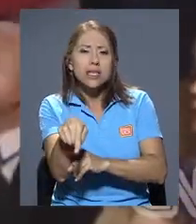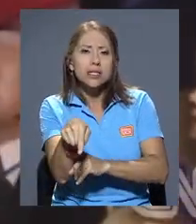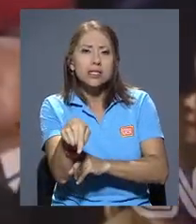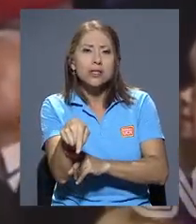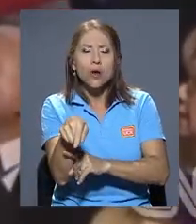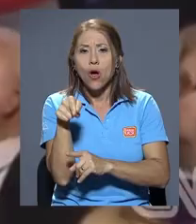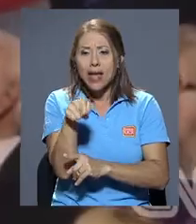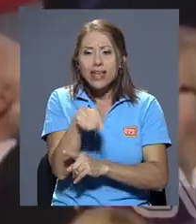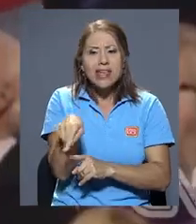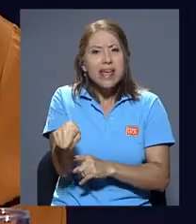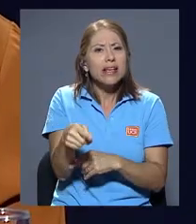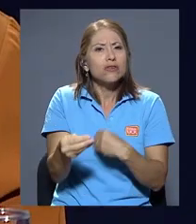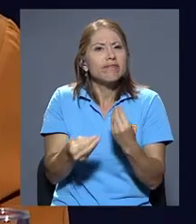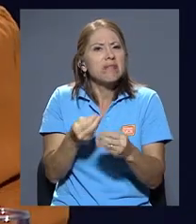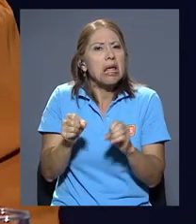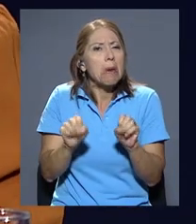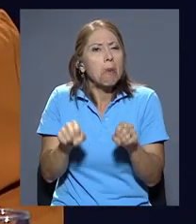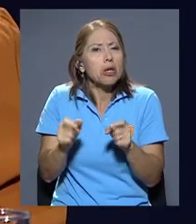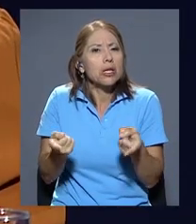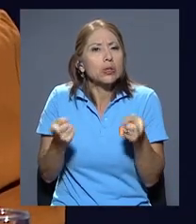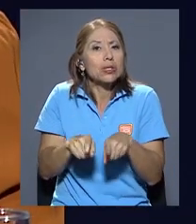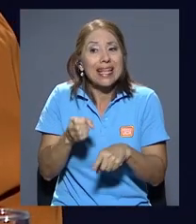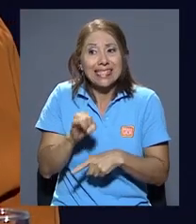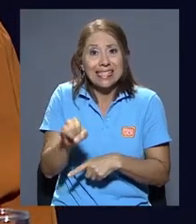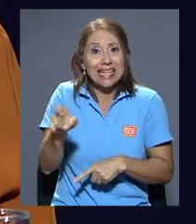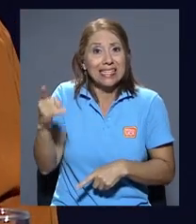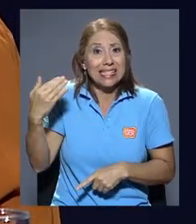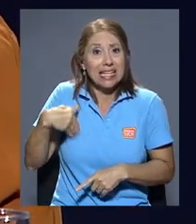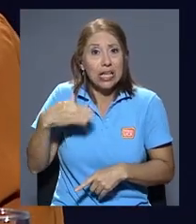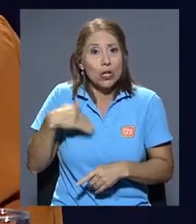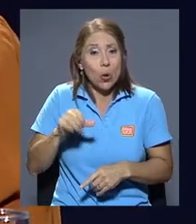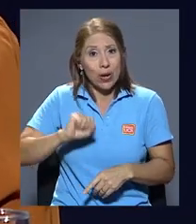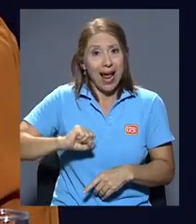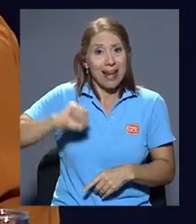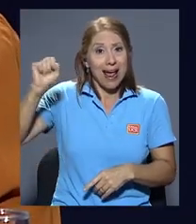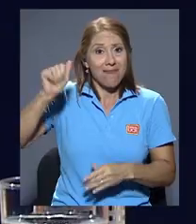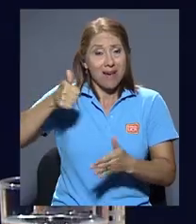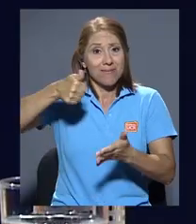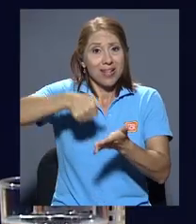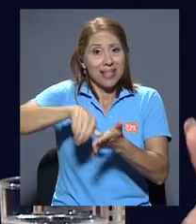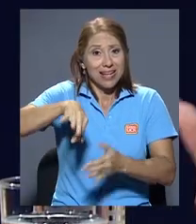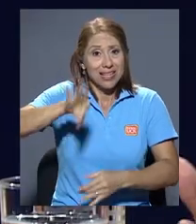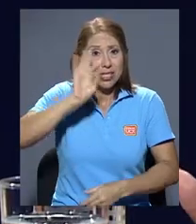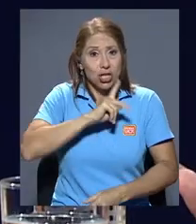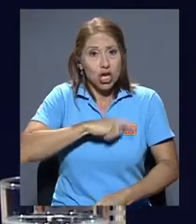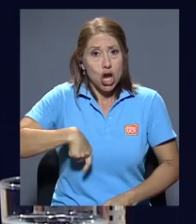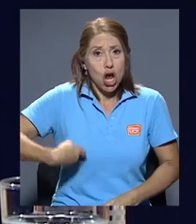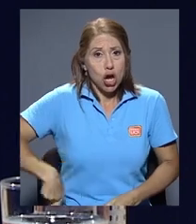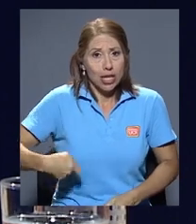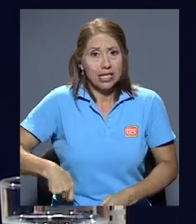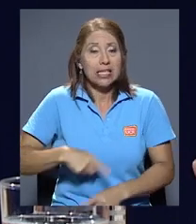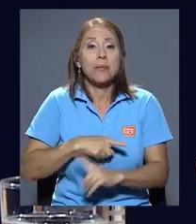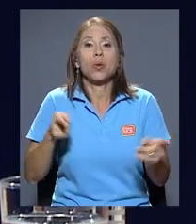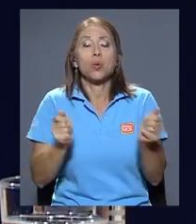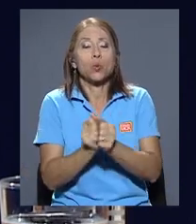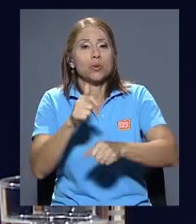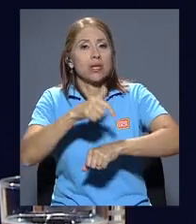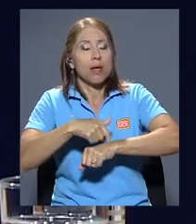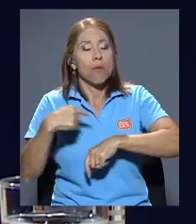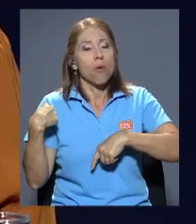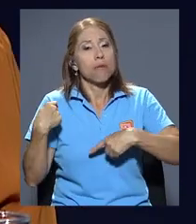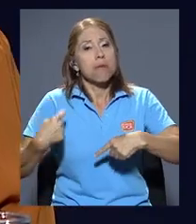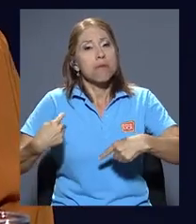podría ser si este señor ganaba las elecciones. Sin embargo, creo que conforme pasa el tiempo, la obra se hace cada